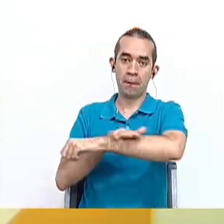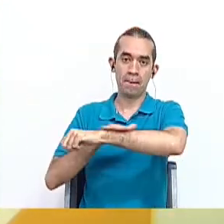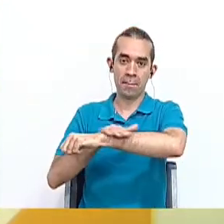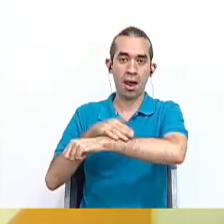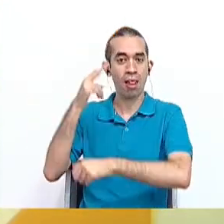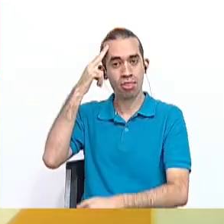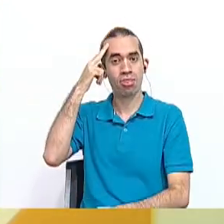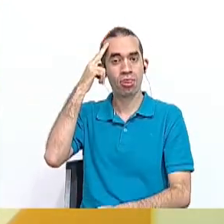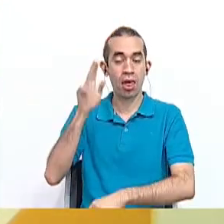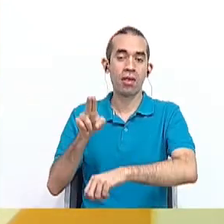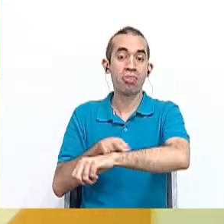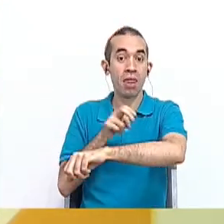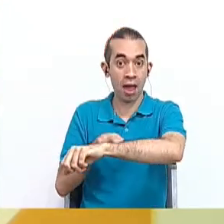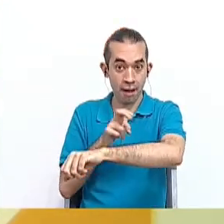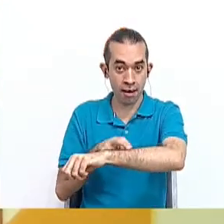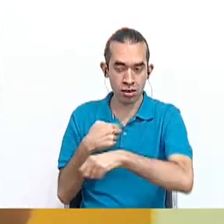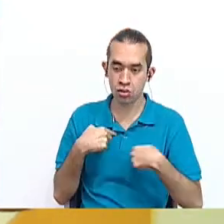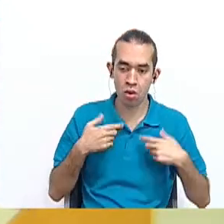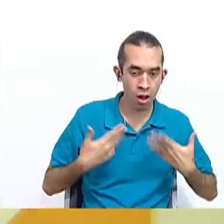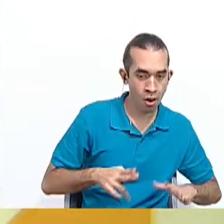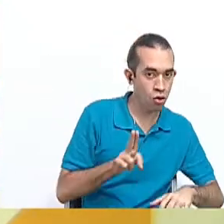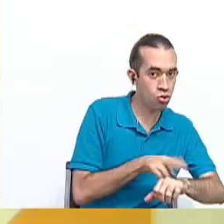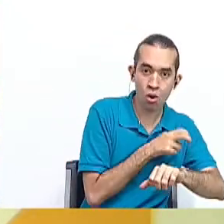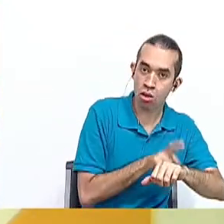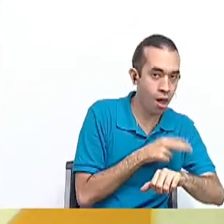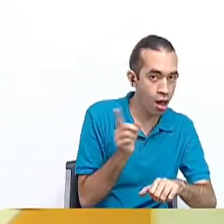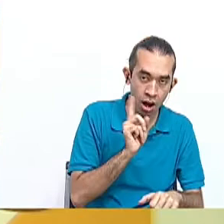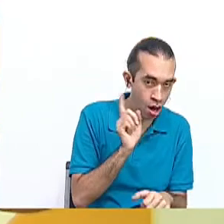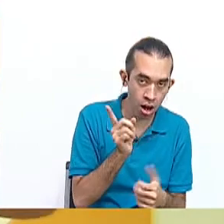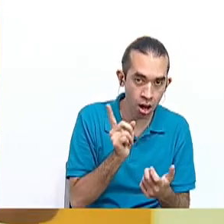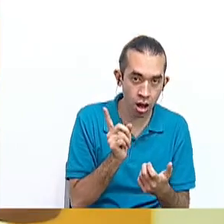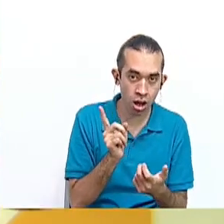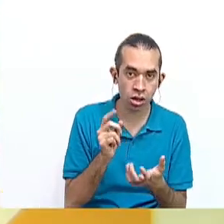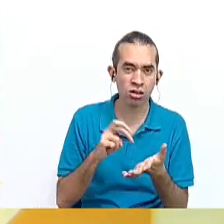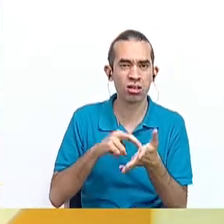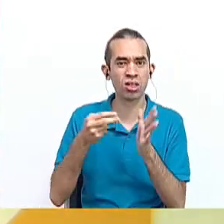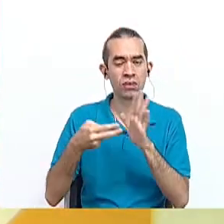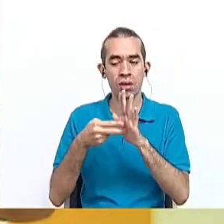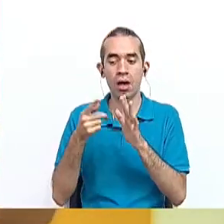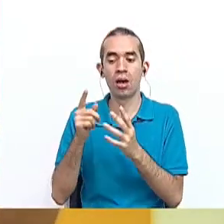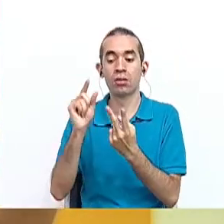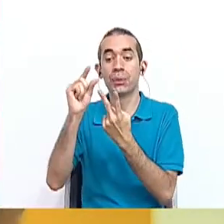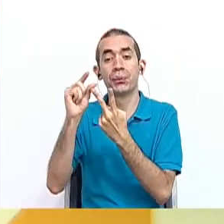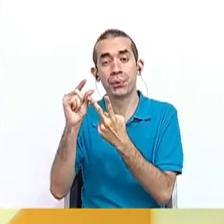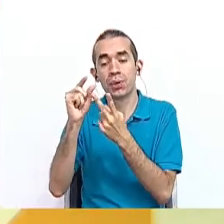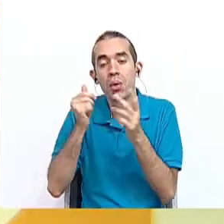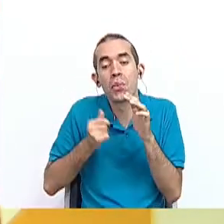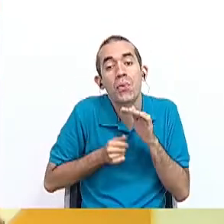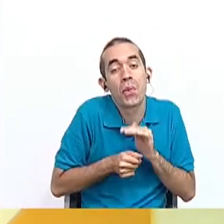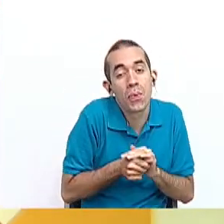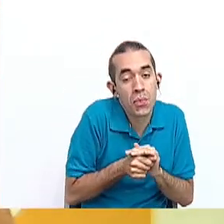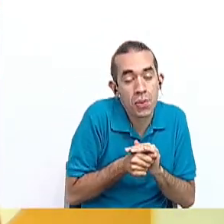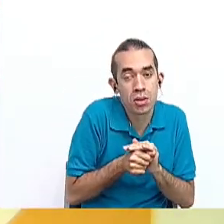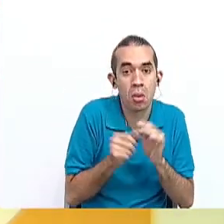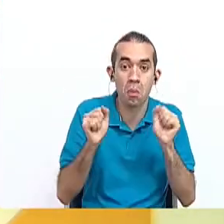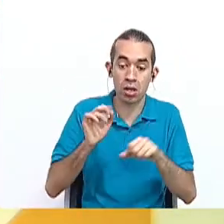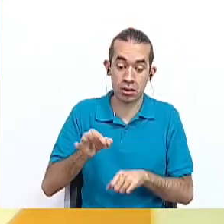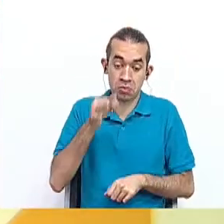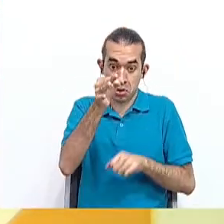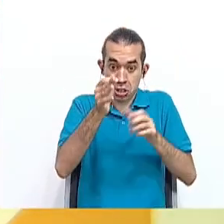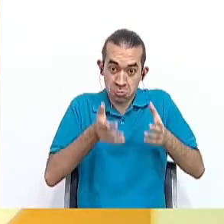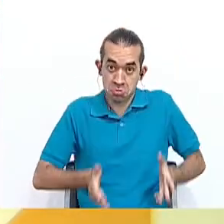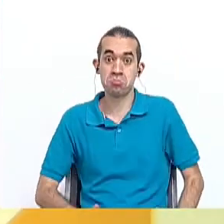negra y ya yo no soy de piel negra, fue un carácter que quedó rezagado, que quedó oculto, pero podría ser que en las